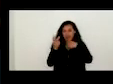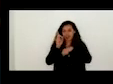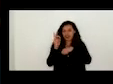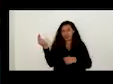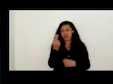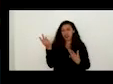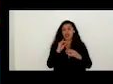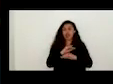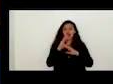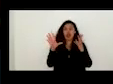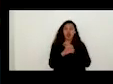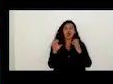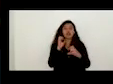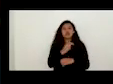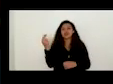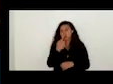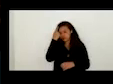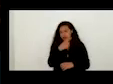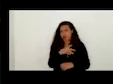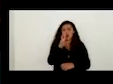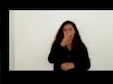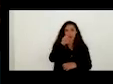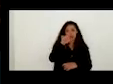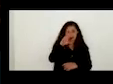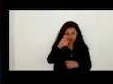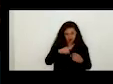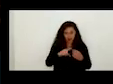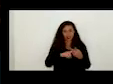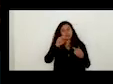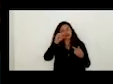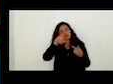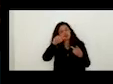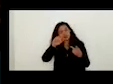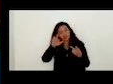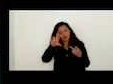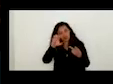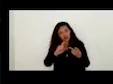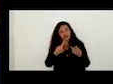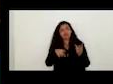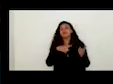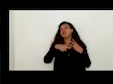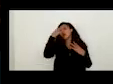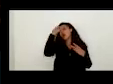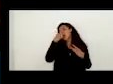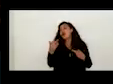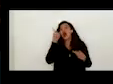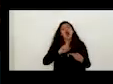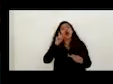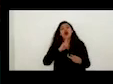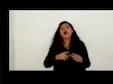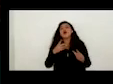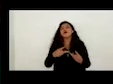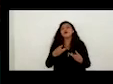cuanto a los requerimientos de vitaminas, minerales, para poder proveer a estas mujeres de proteína,